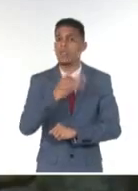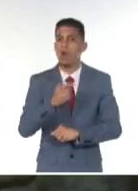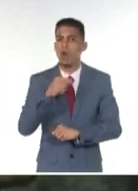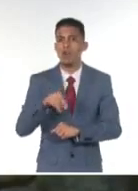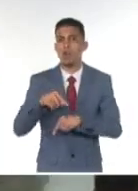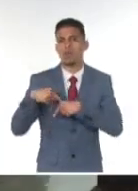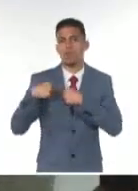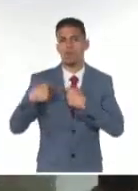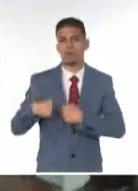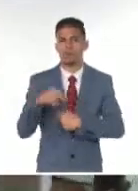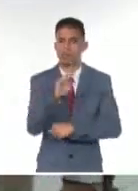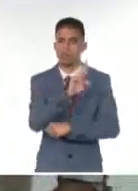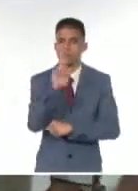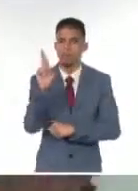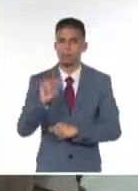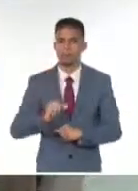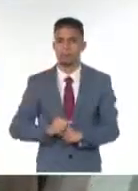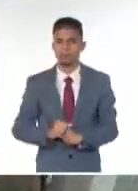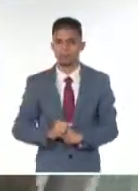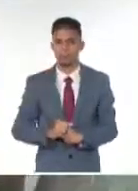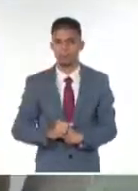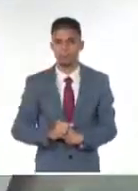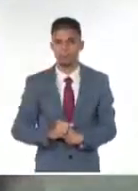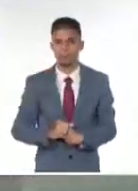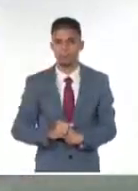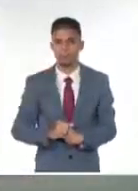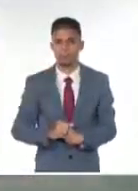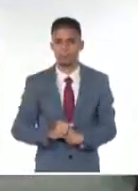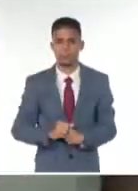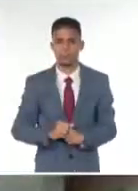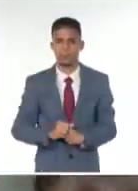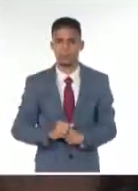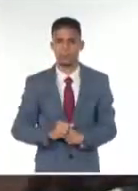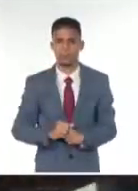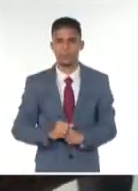de la revolución. Adán Morel, Canal Cubano de Noticias.